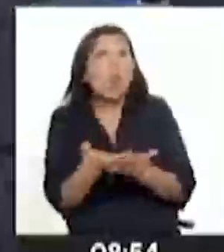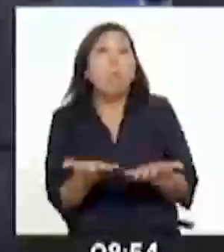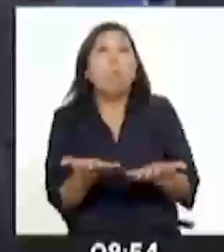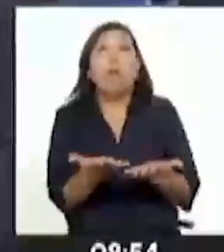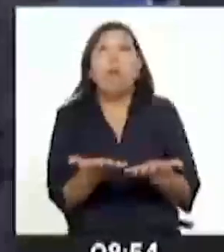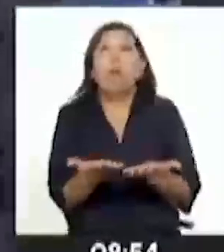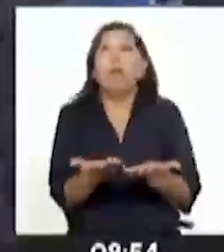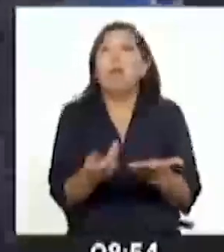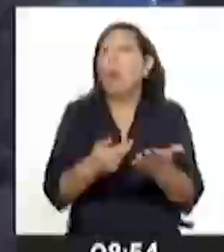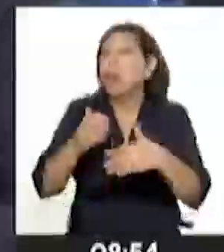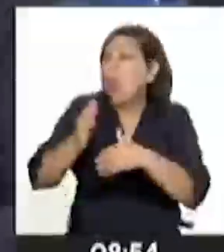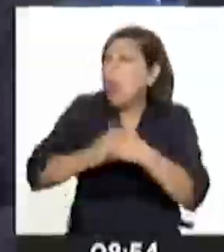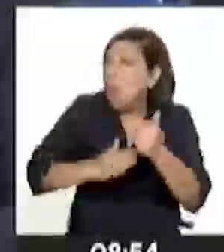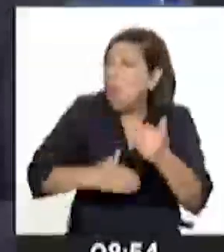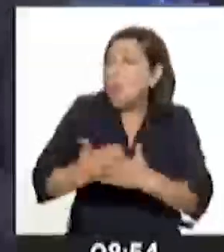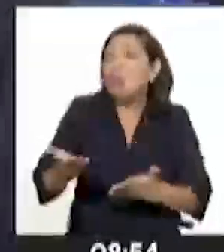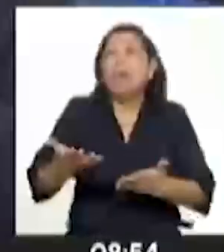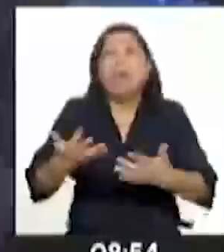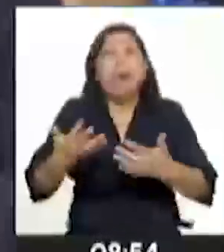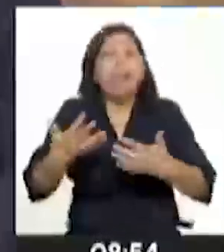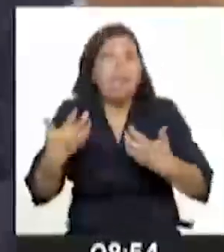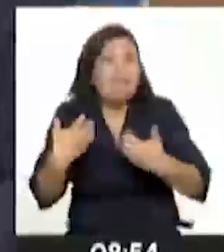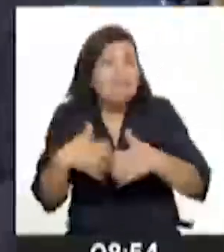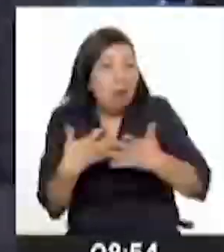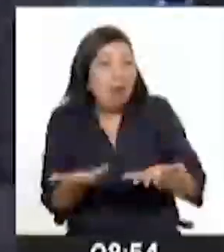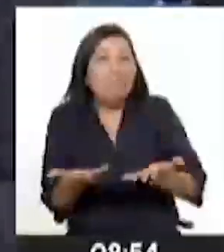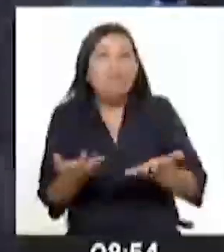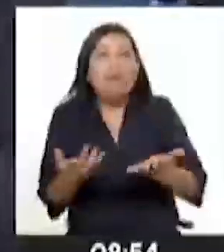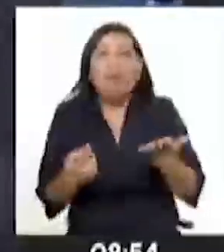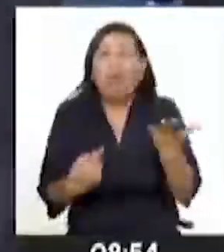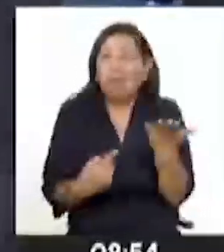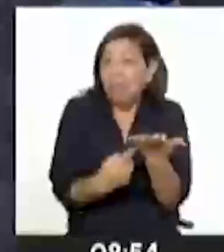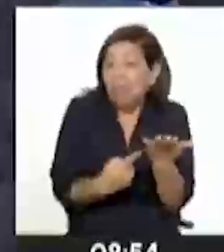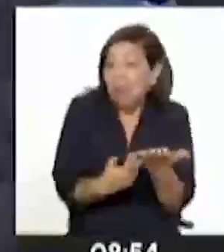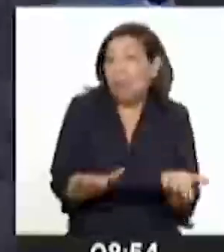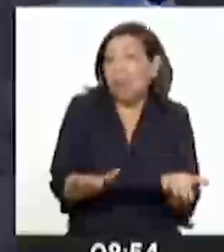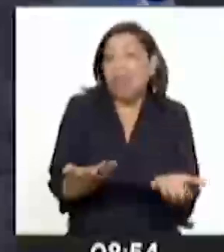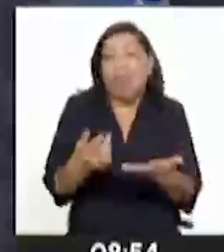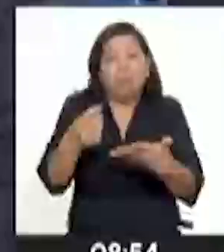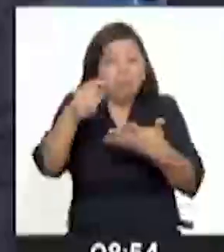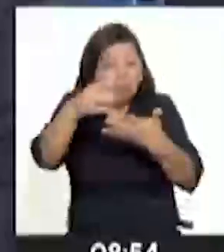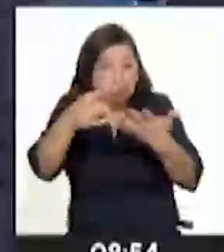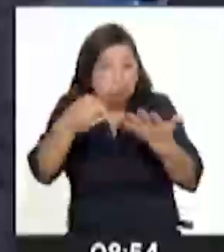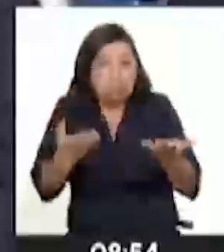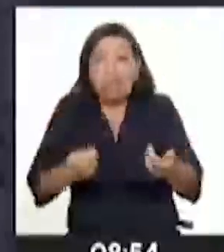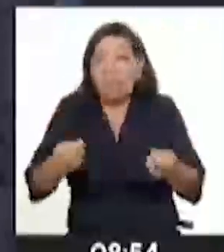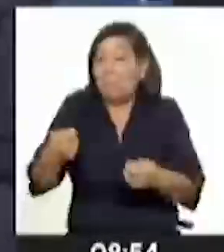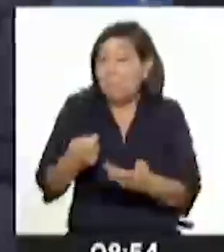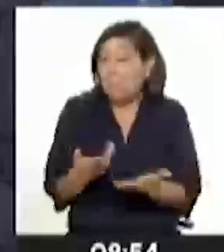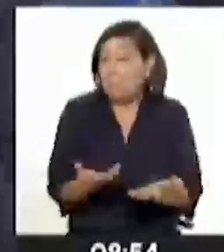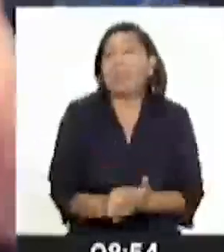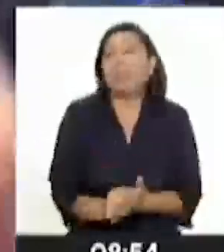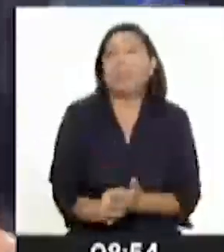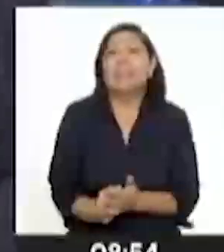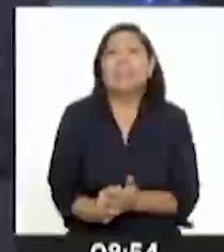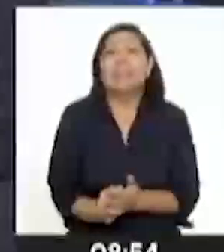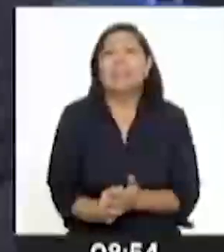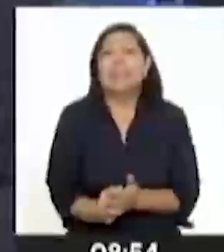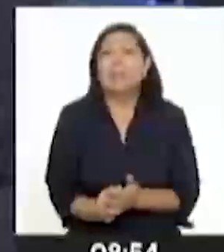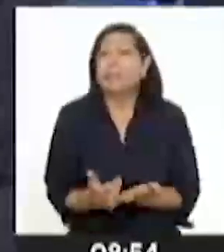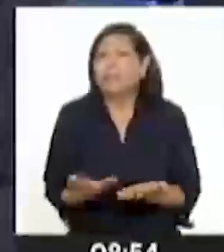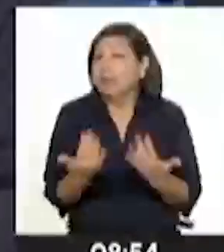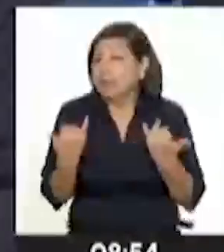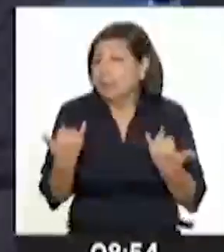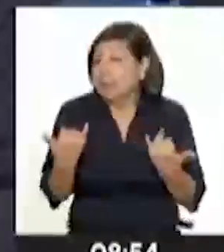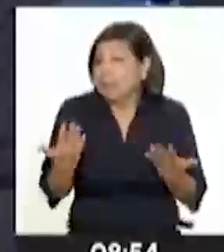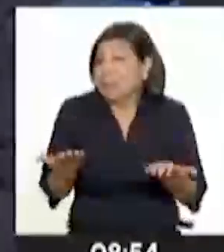real, llámese construcción, manufactura, empresas tecnológicas, como en el sector financiero.